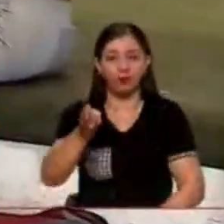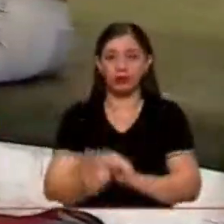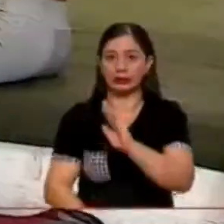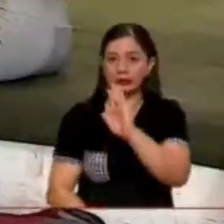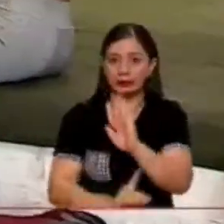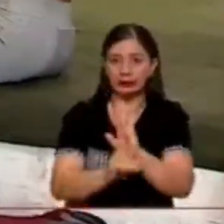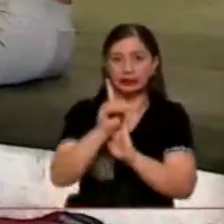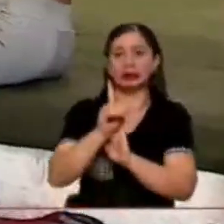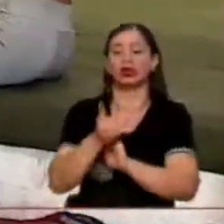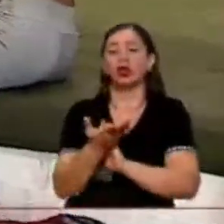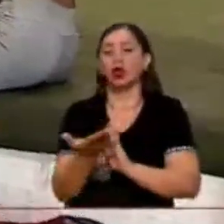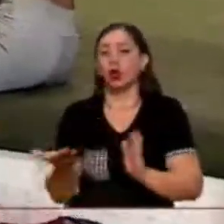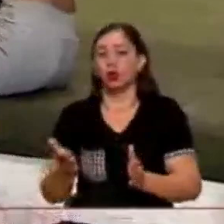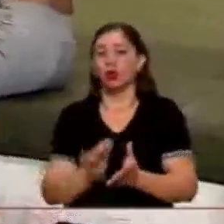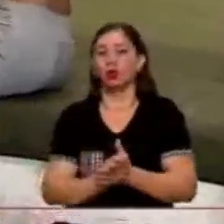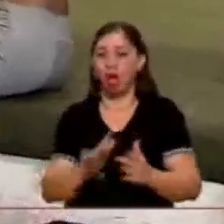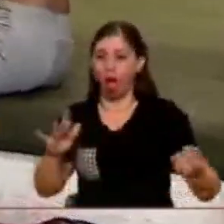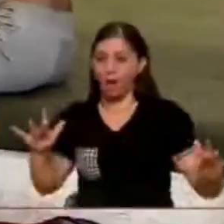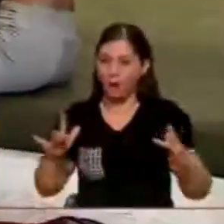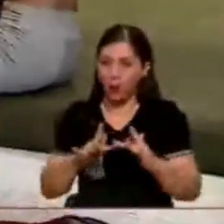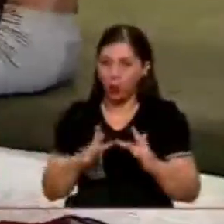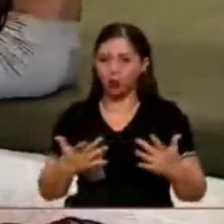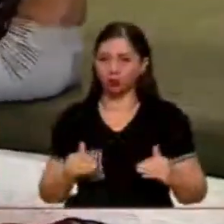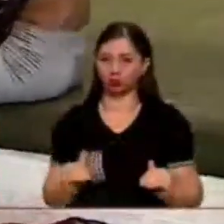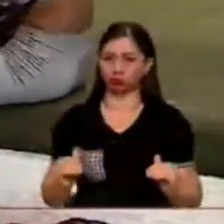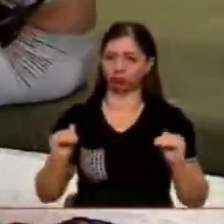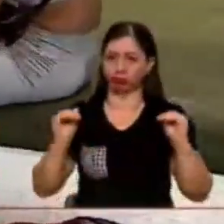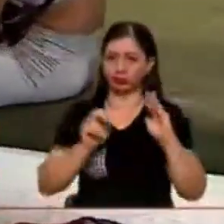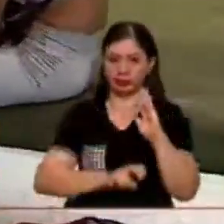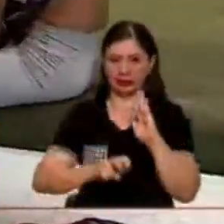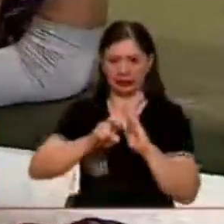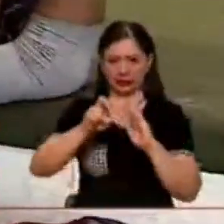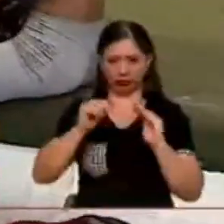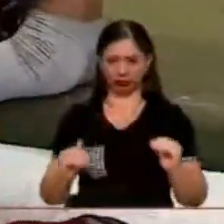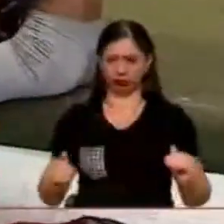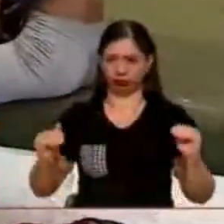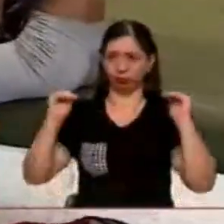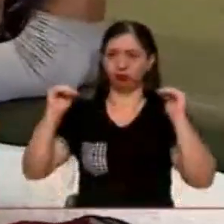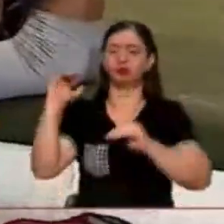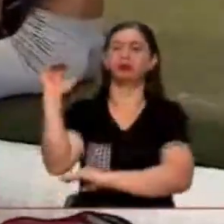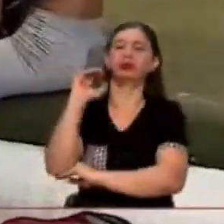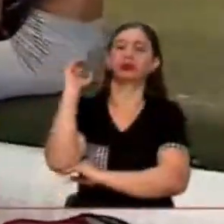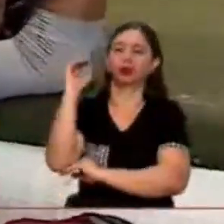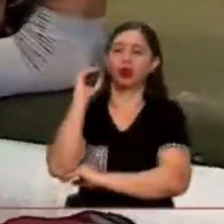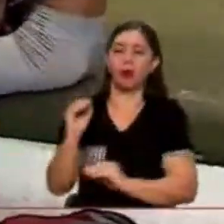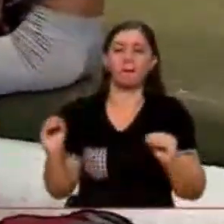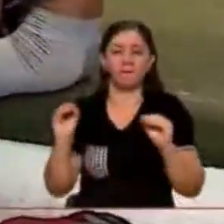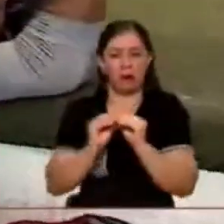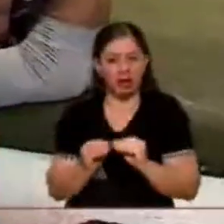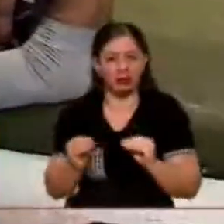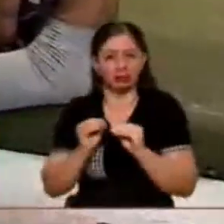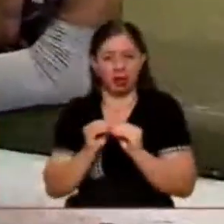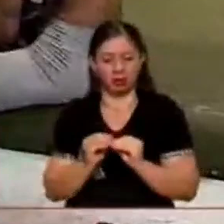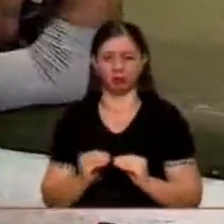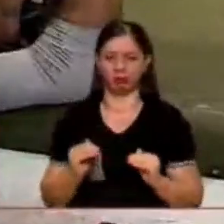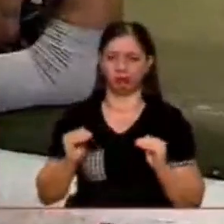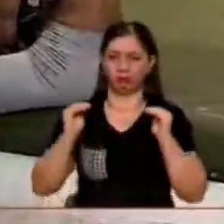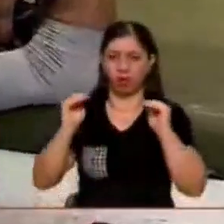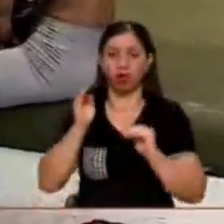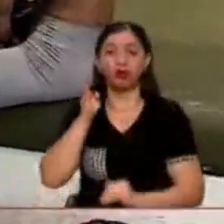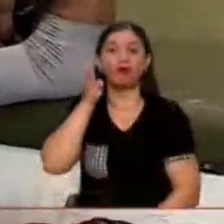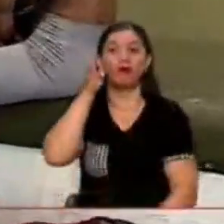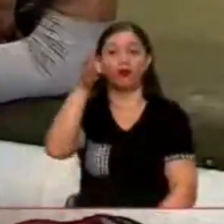desarrollar de una forma adecuada para un nivel en el que se encuentra ahora Colombia, poderlo desarrollar mucho más, tratando de buscar